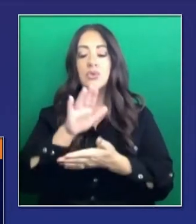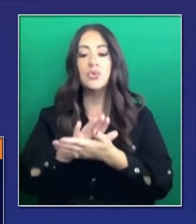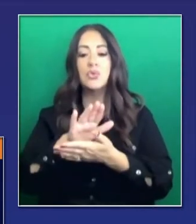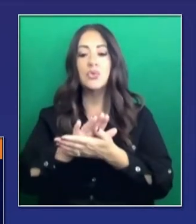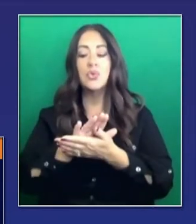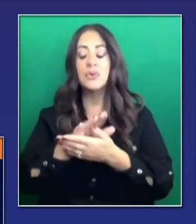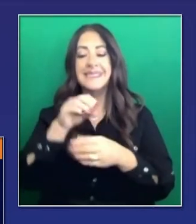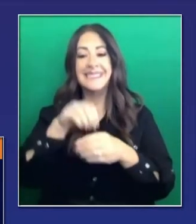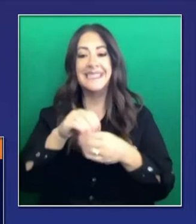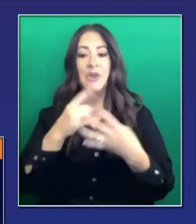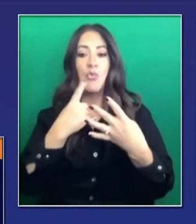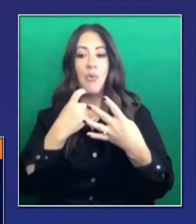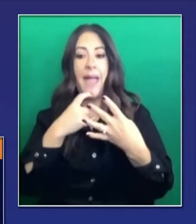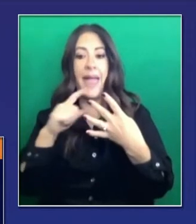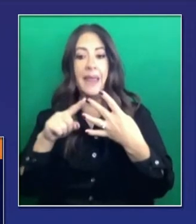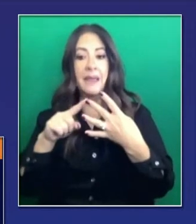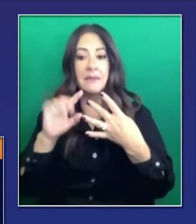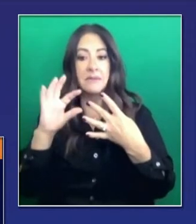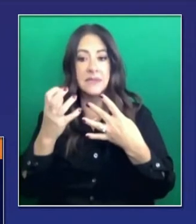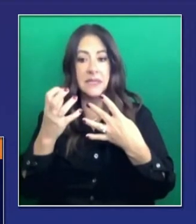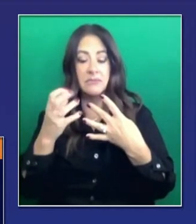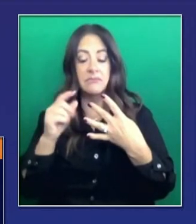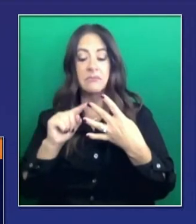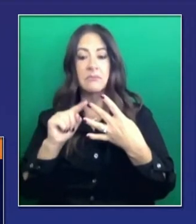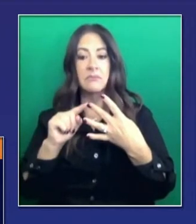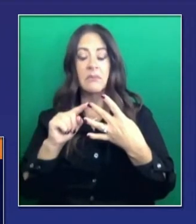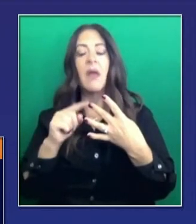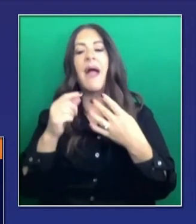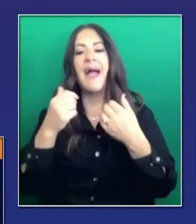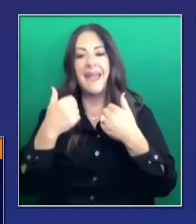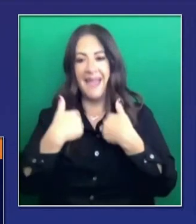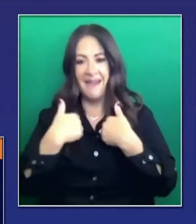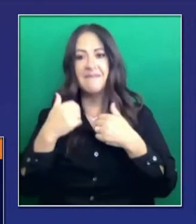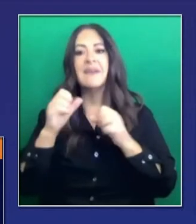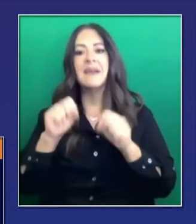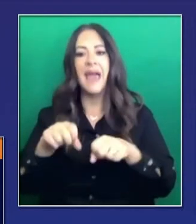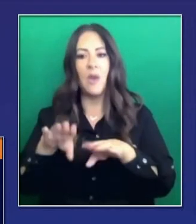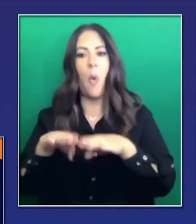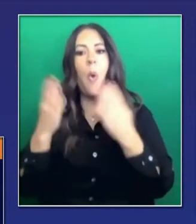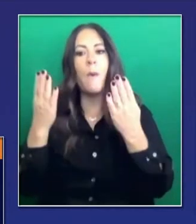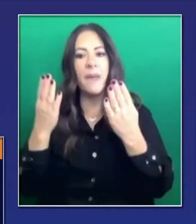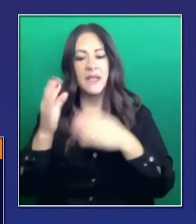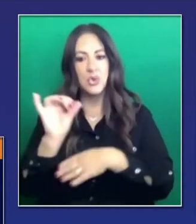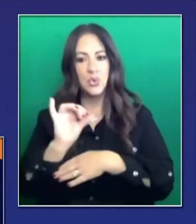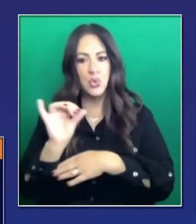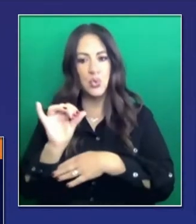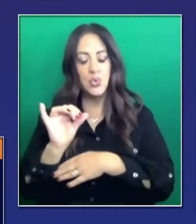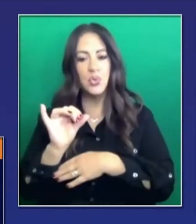ese nivel morado, sino en el nivel rojo, tenían la capacidad de reabrir también.